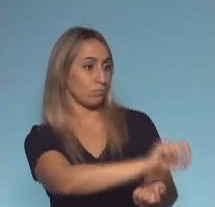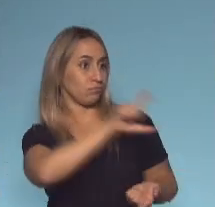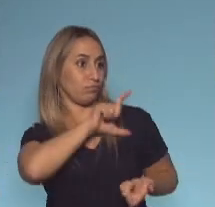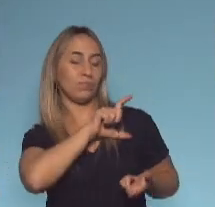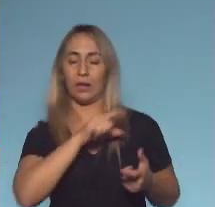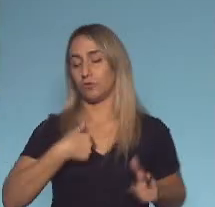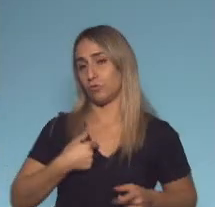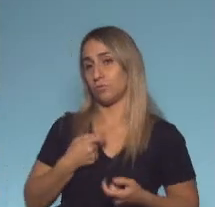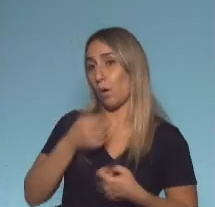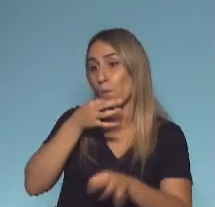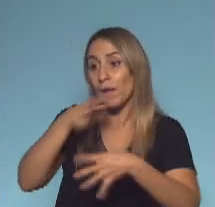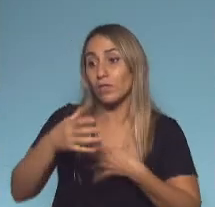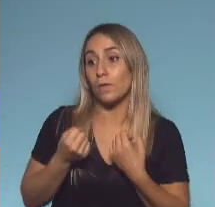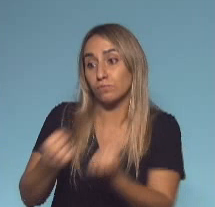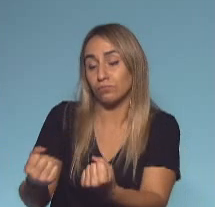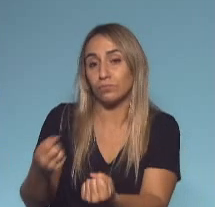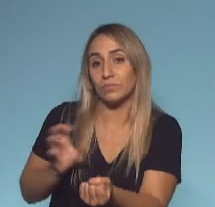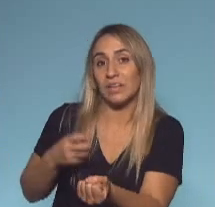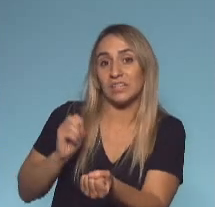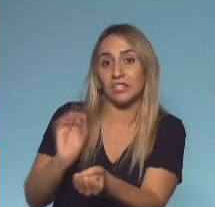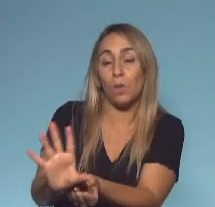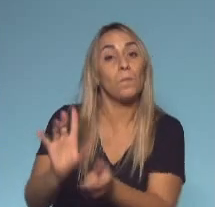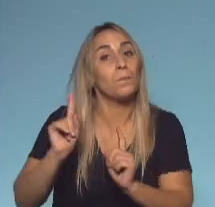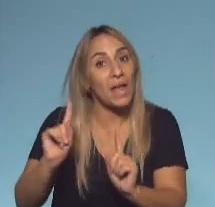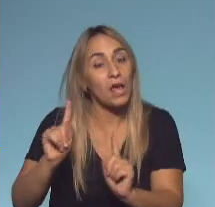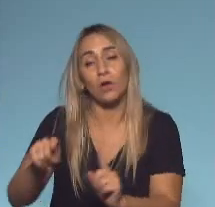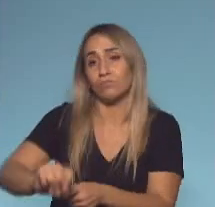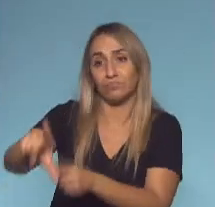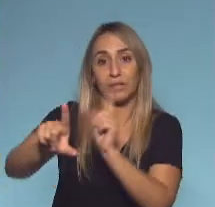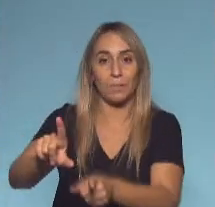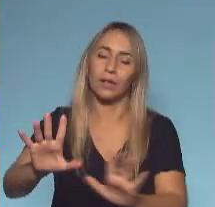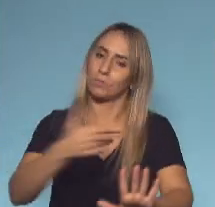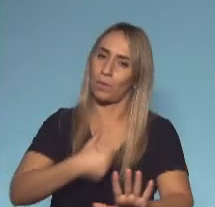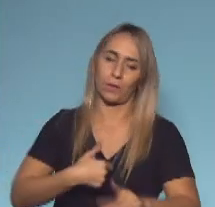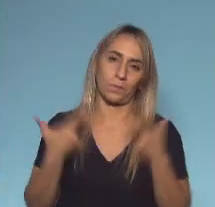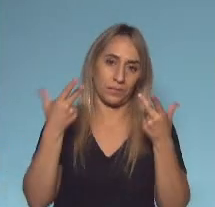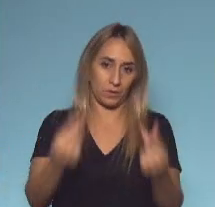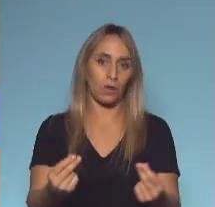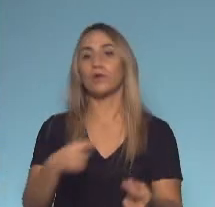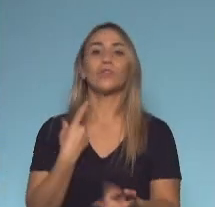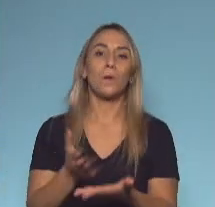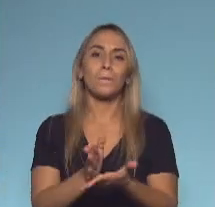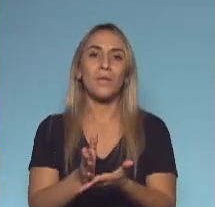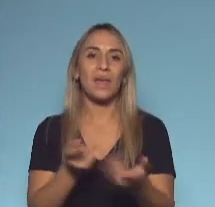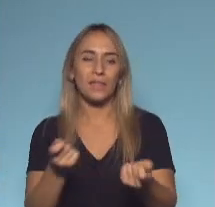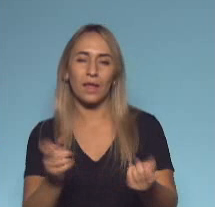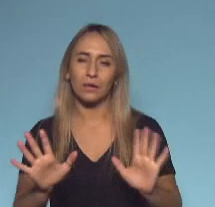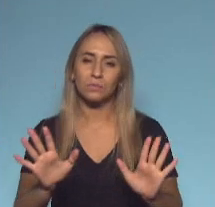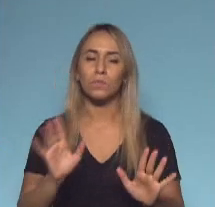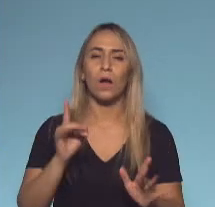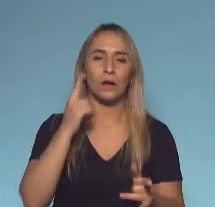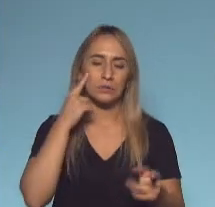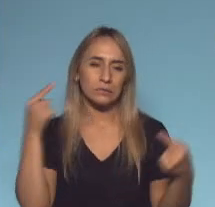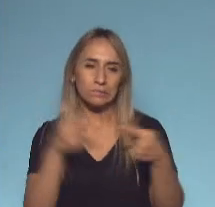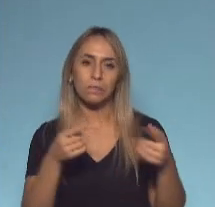decir, no. Nosotros también vamos a hacer acuerdos de precios con las etapas intermedias de producción, cosa de que